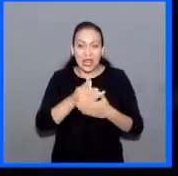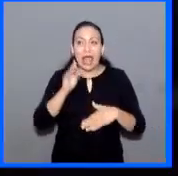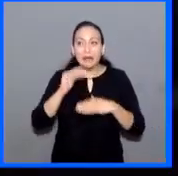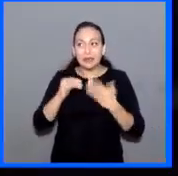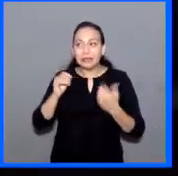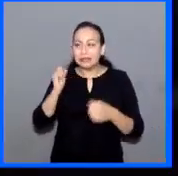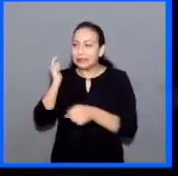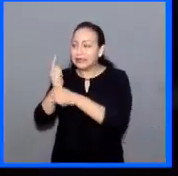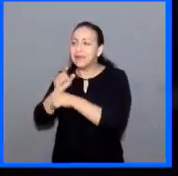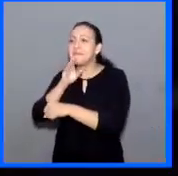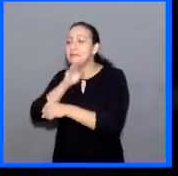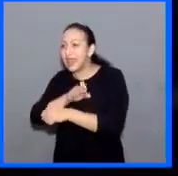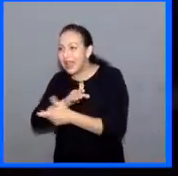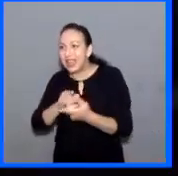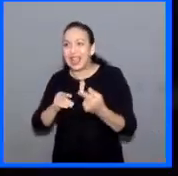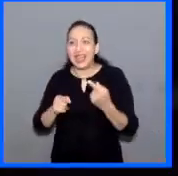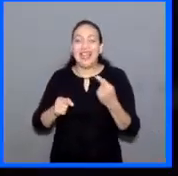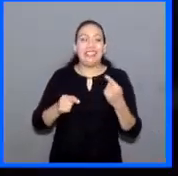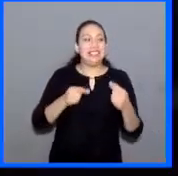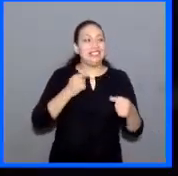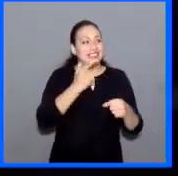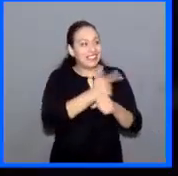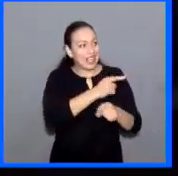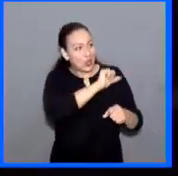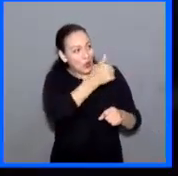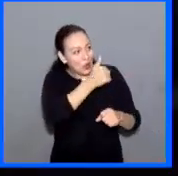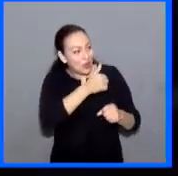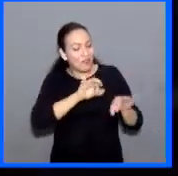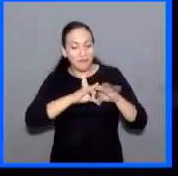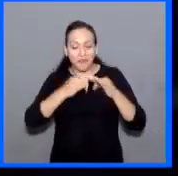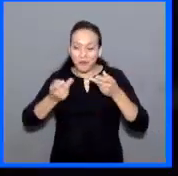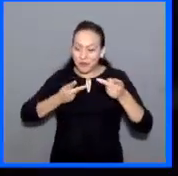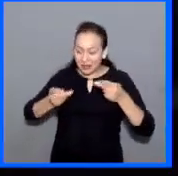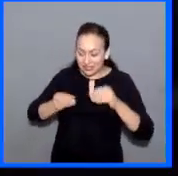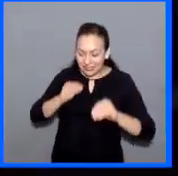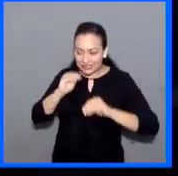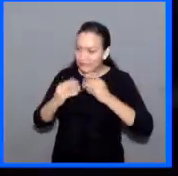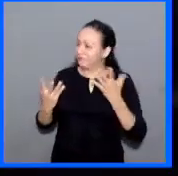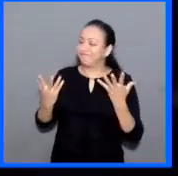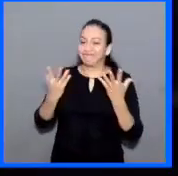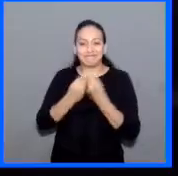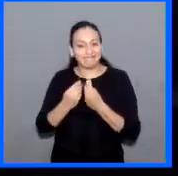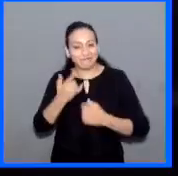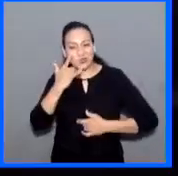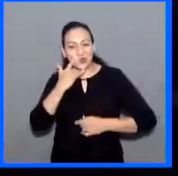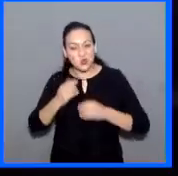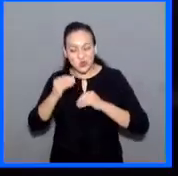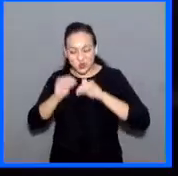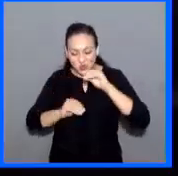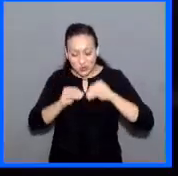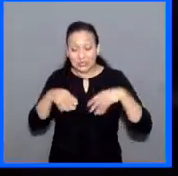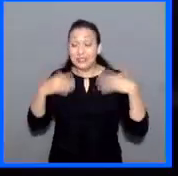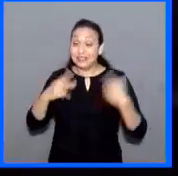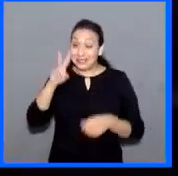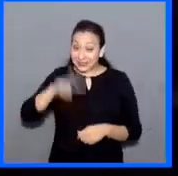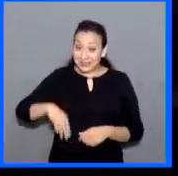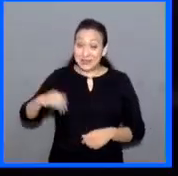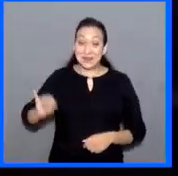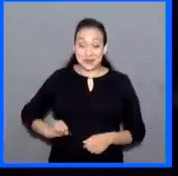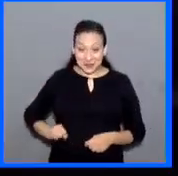por diferentes opciones de distribución. Ha sido un reto muy complejo hacer esta